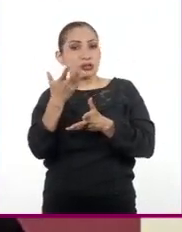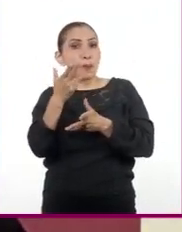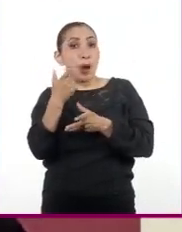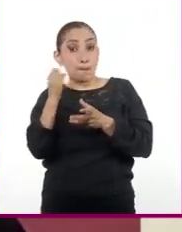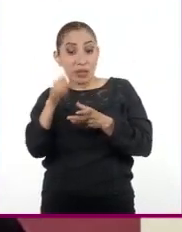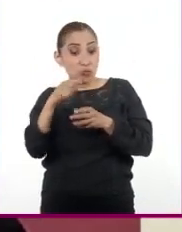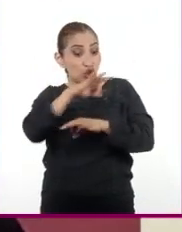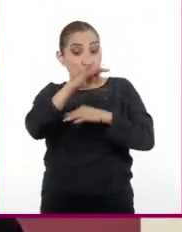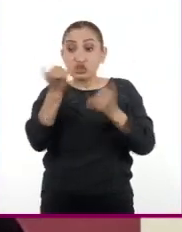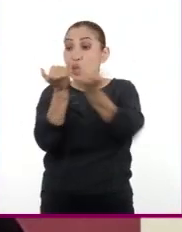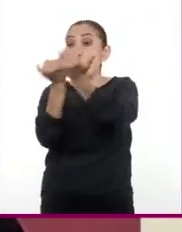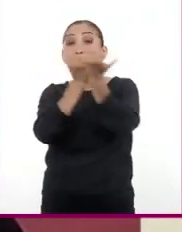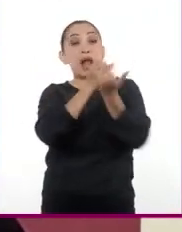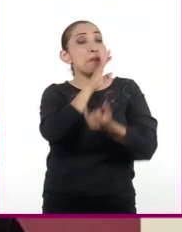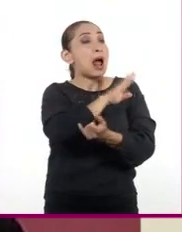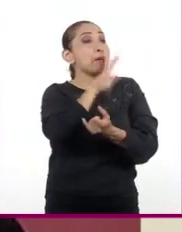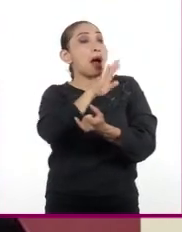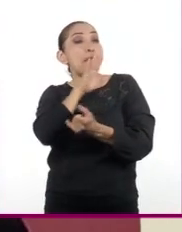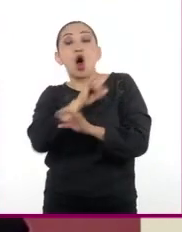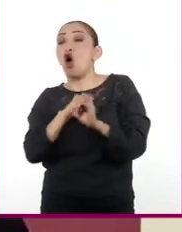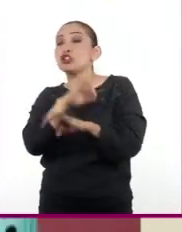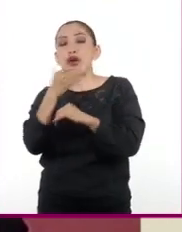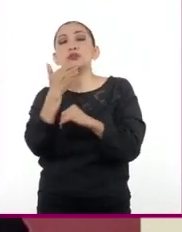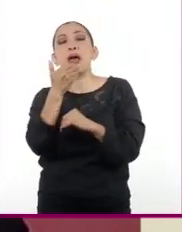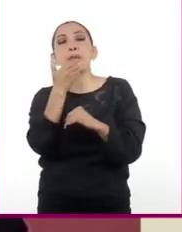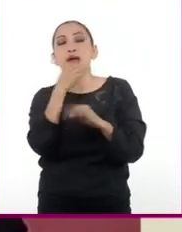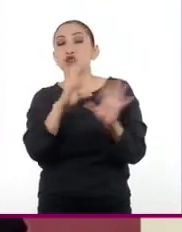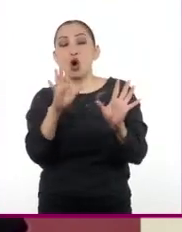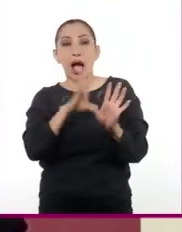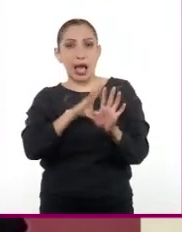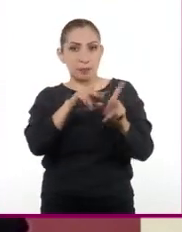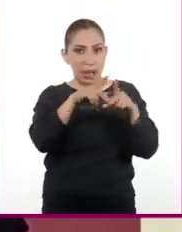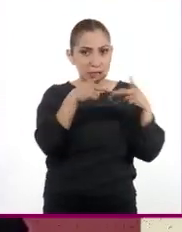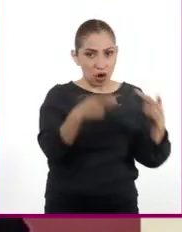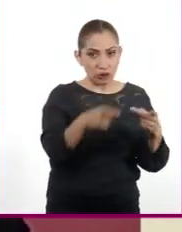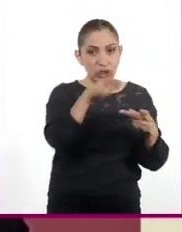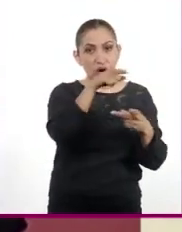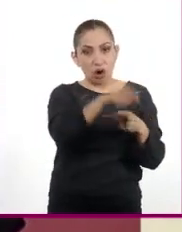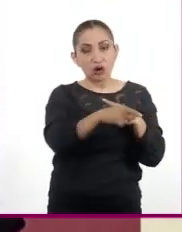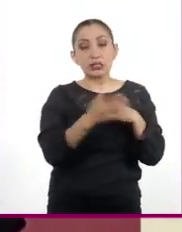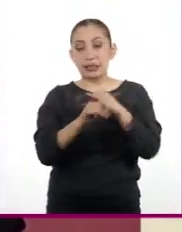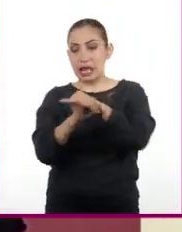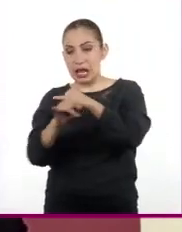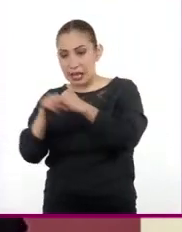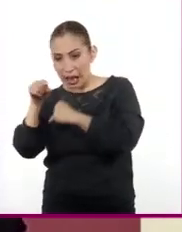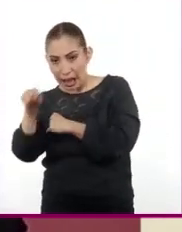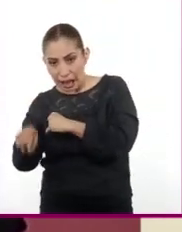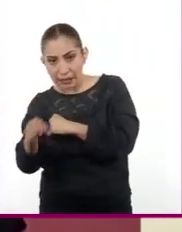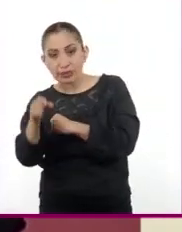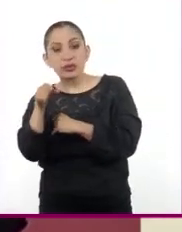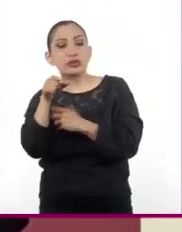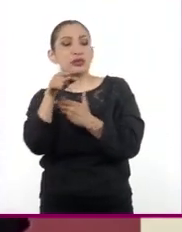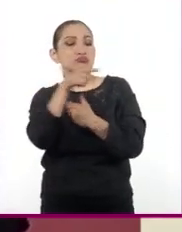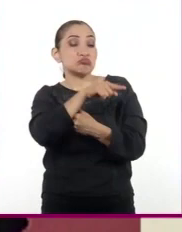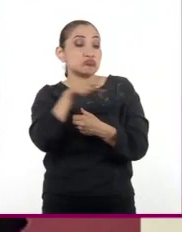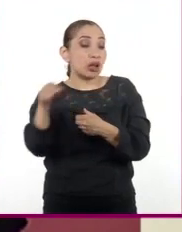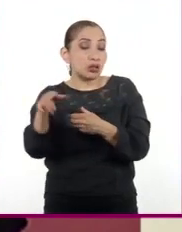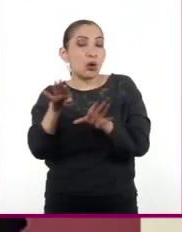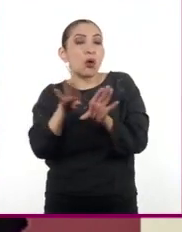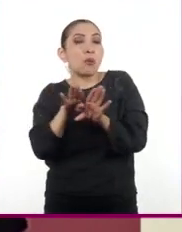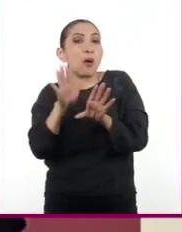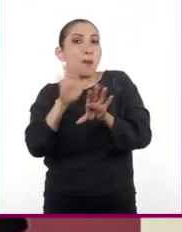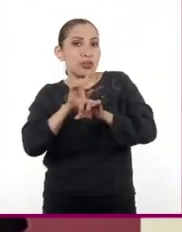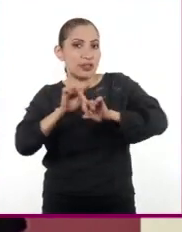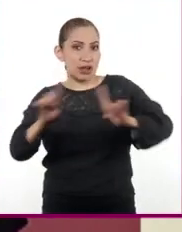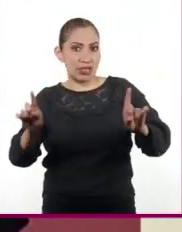mismo cajón a todos los medios de comunicación. Está la prensa, están los medios electrónicos, que suelen manejarse de una manera